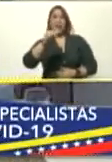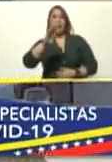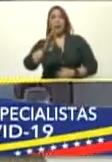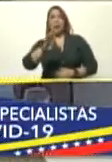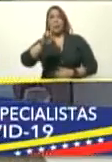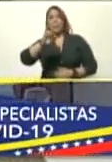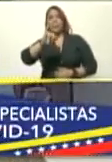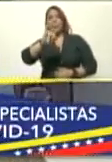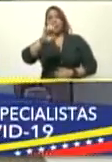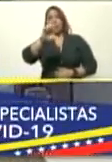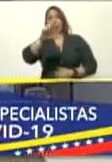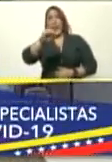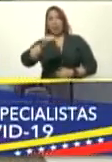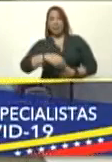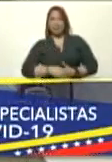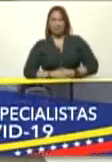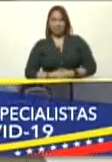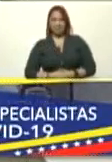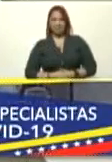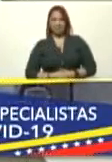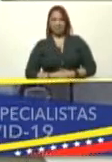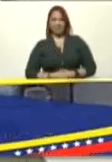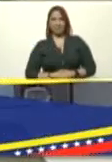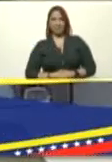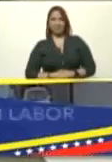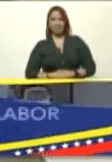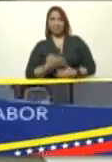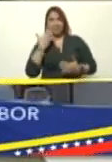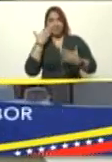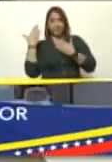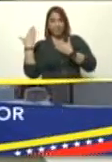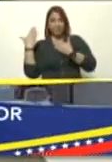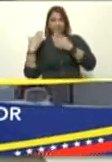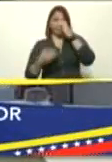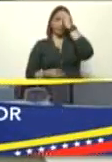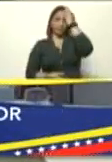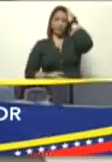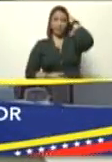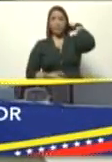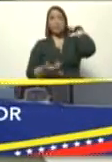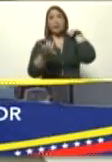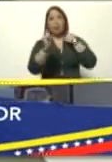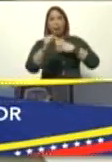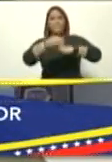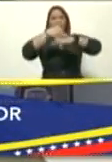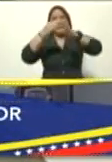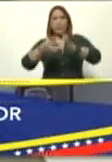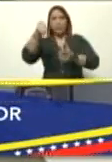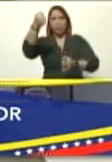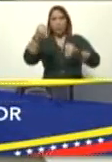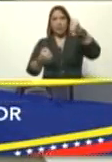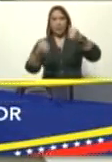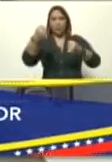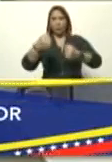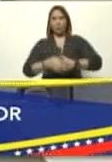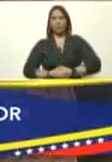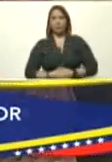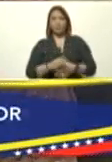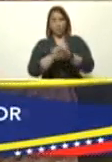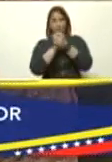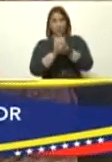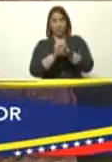Gabriela Clavo y Canela, Gabriela Jiménez, está el ministro de Transporte,